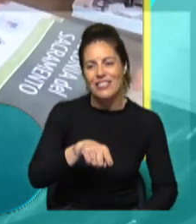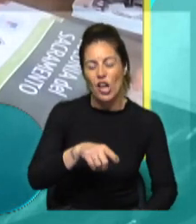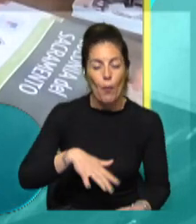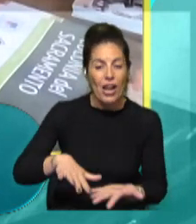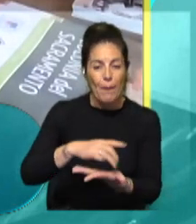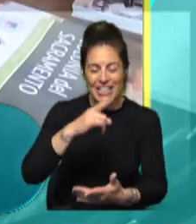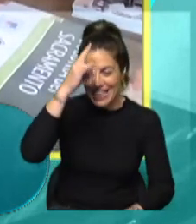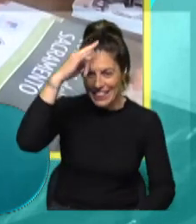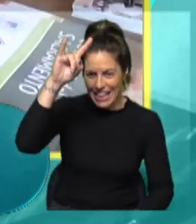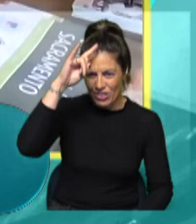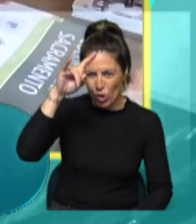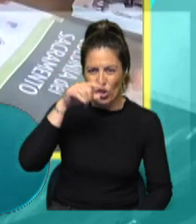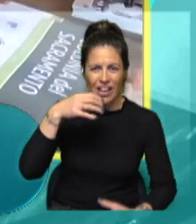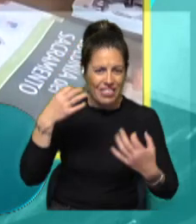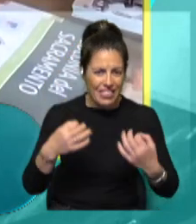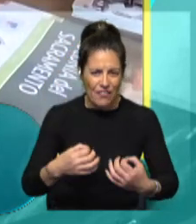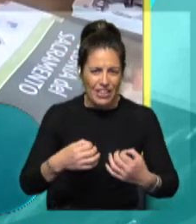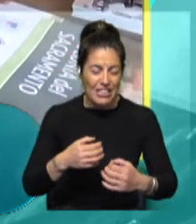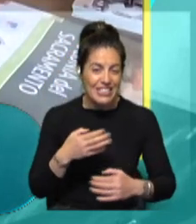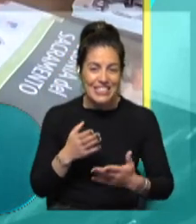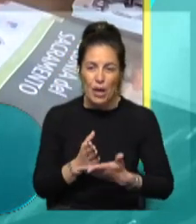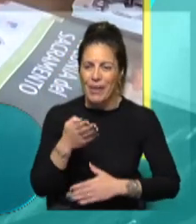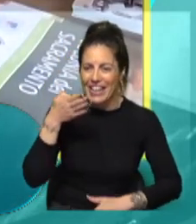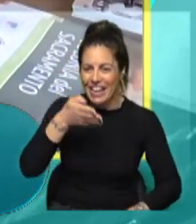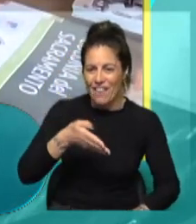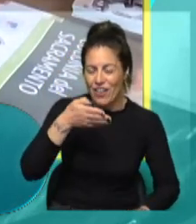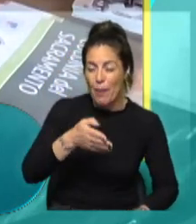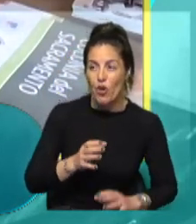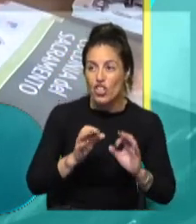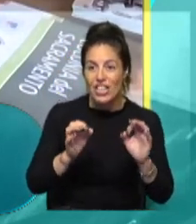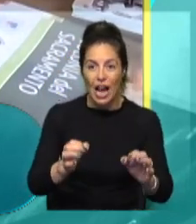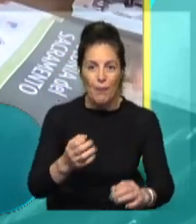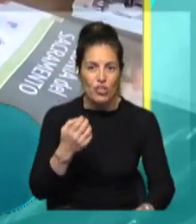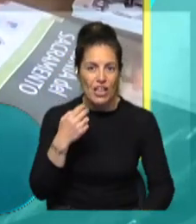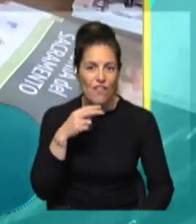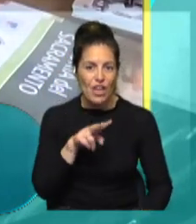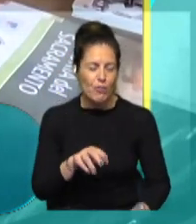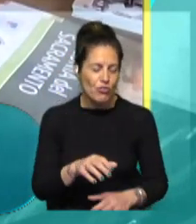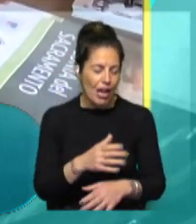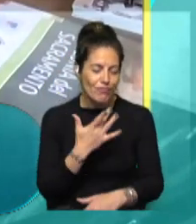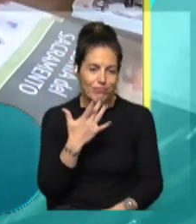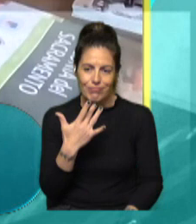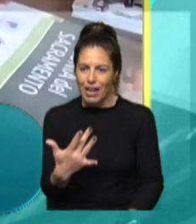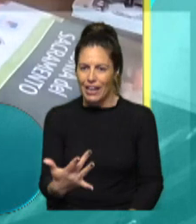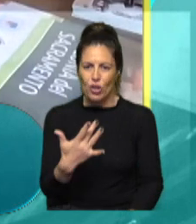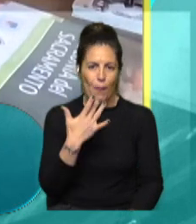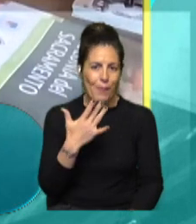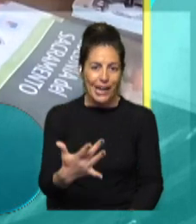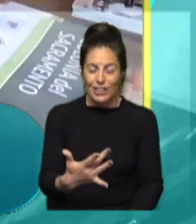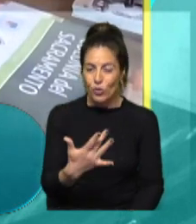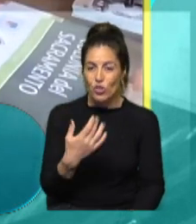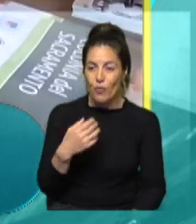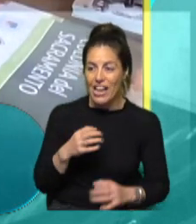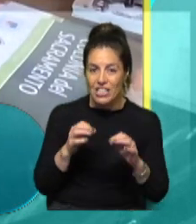Plaza de Toros, que es cada vez que vamos con Marco y vamos llegando, nos encontramos tan majestuosa, chicos, es tan majestuosa que uno